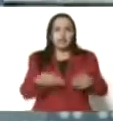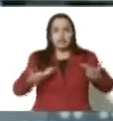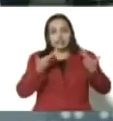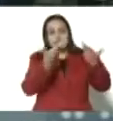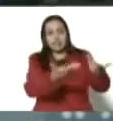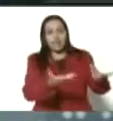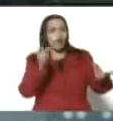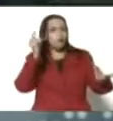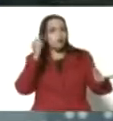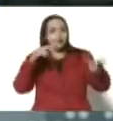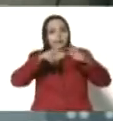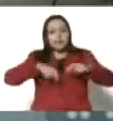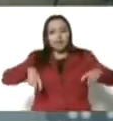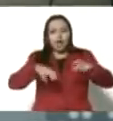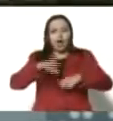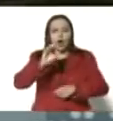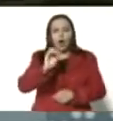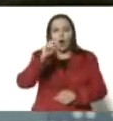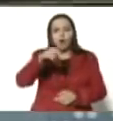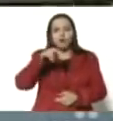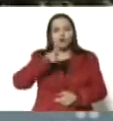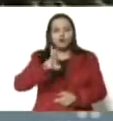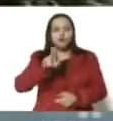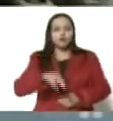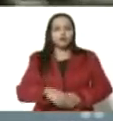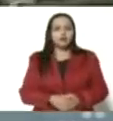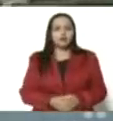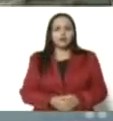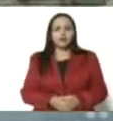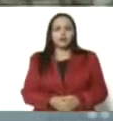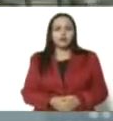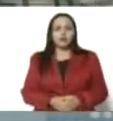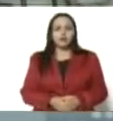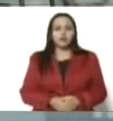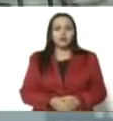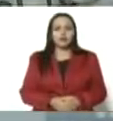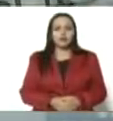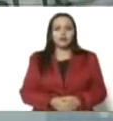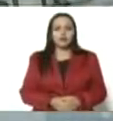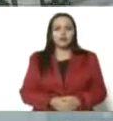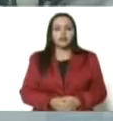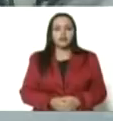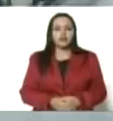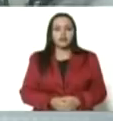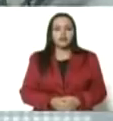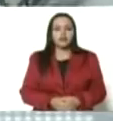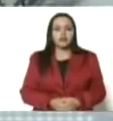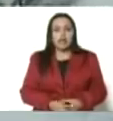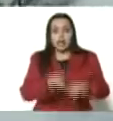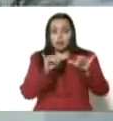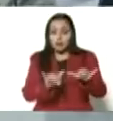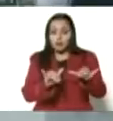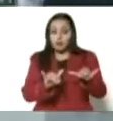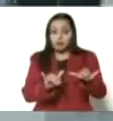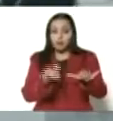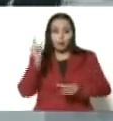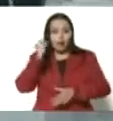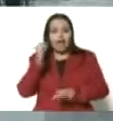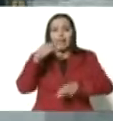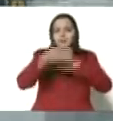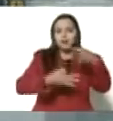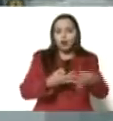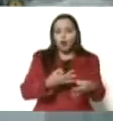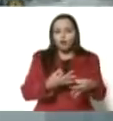relatora, la doctora Alina Aduat, quien confirmó y